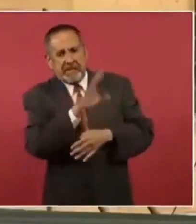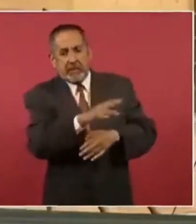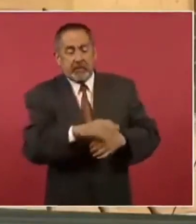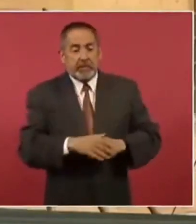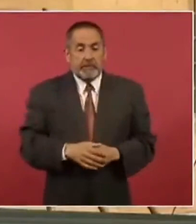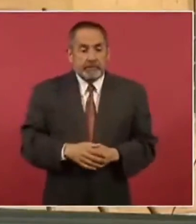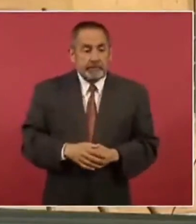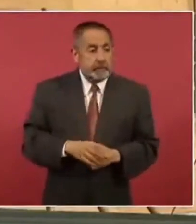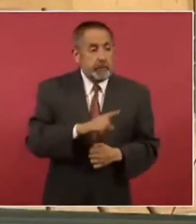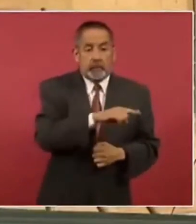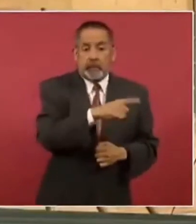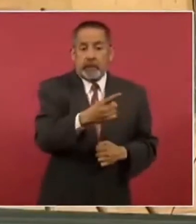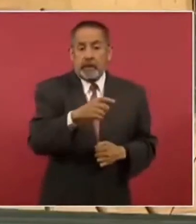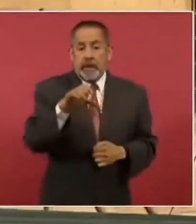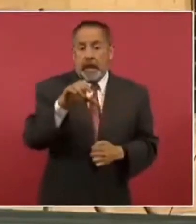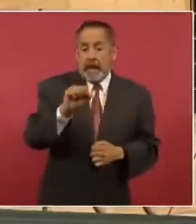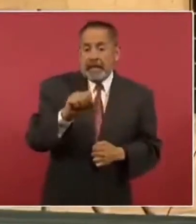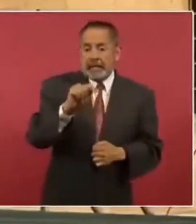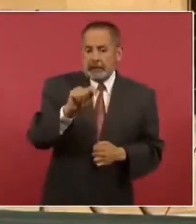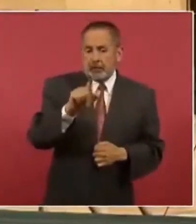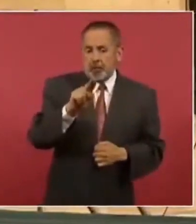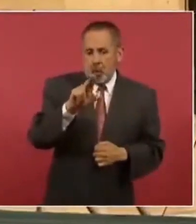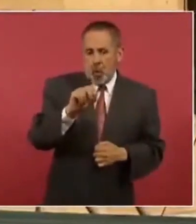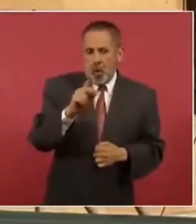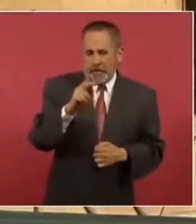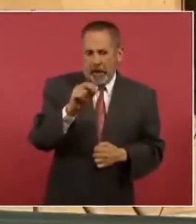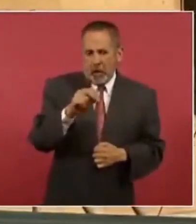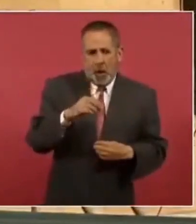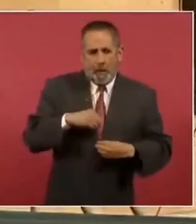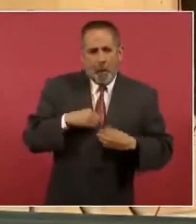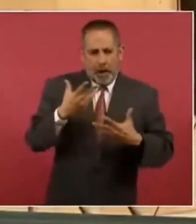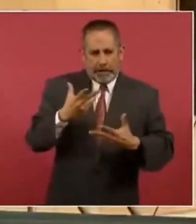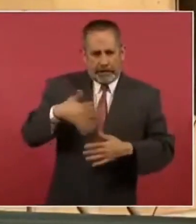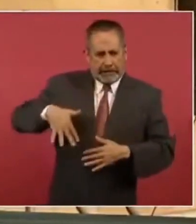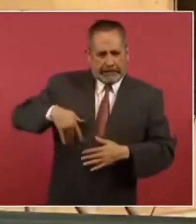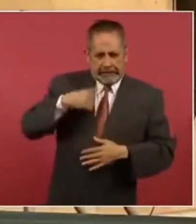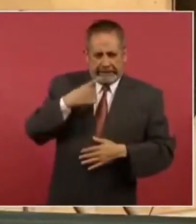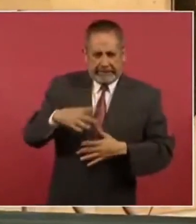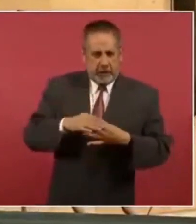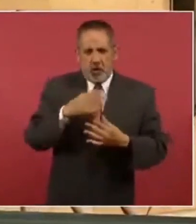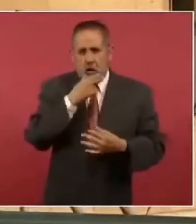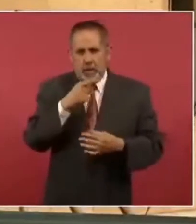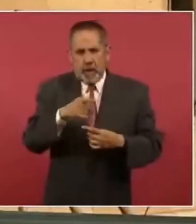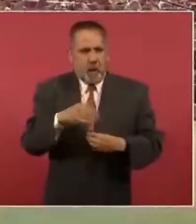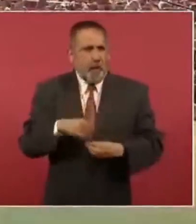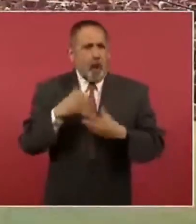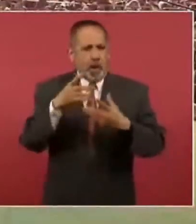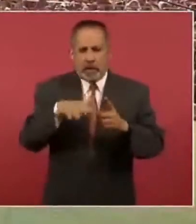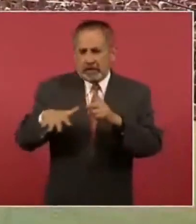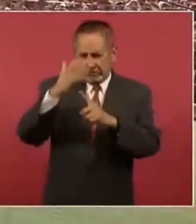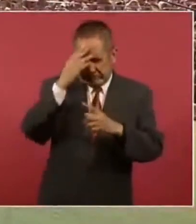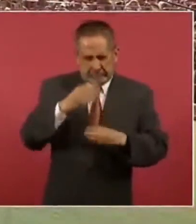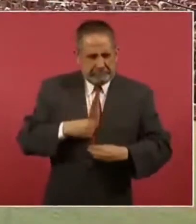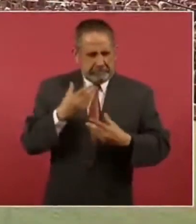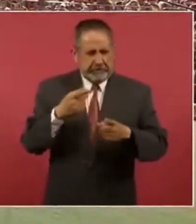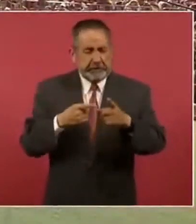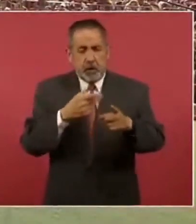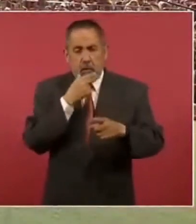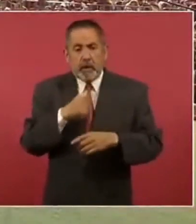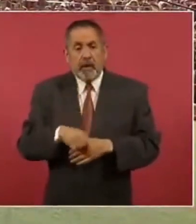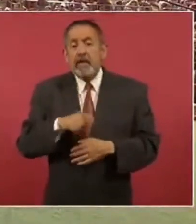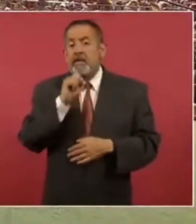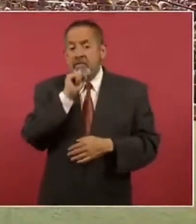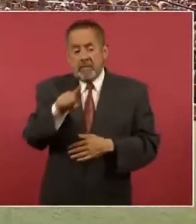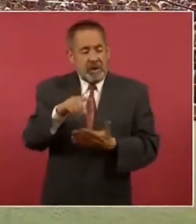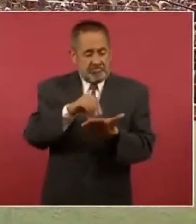Cástulo Prado, el poeta que ya citamos, poeta popular, también